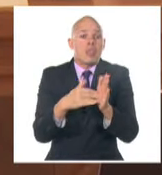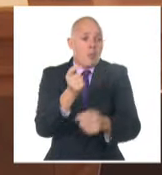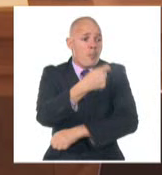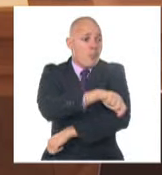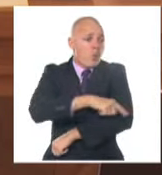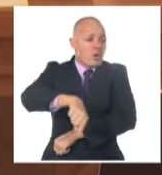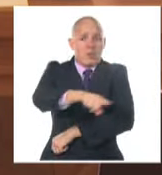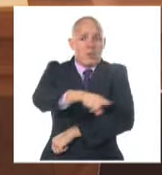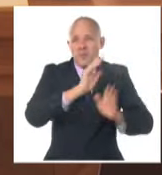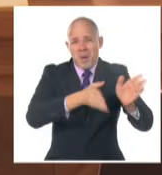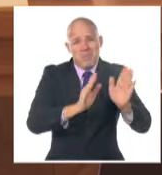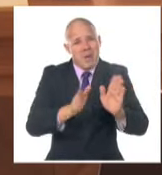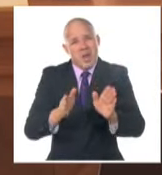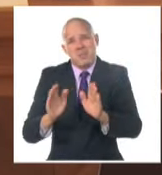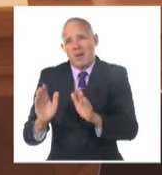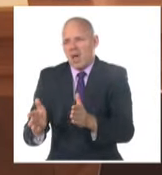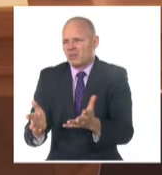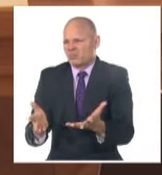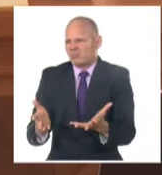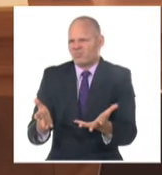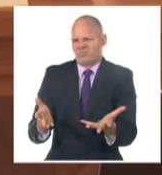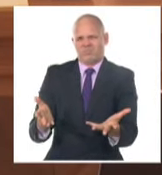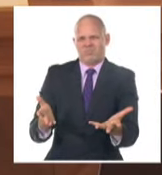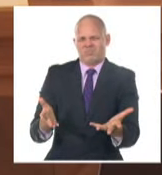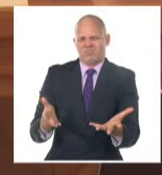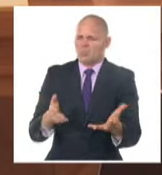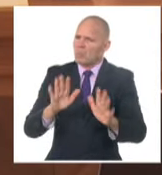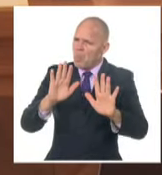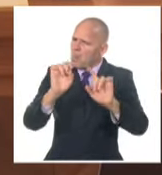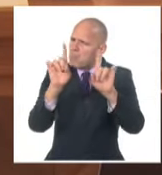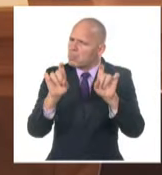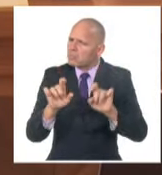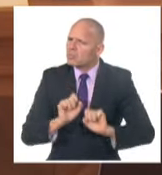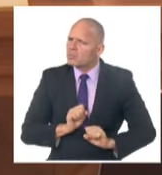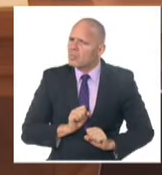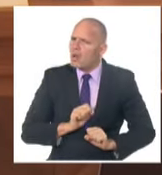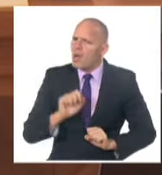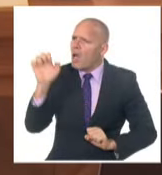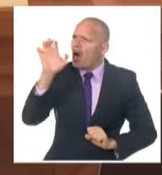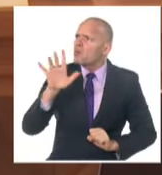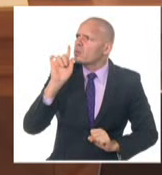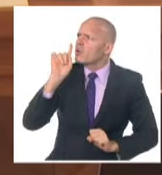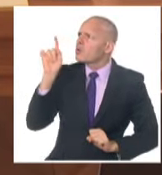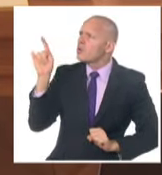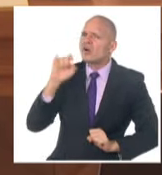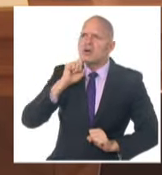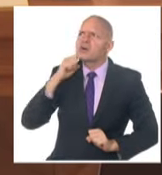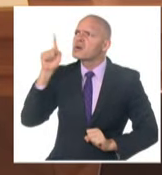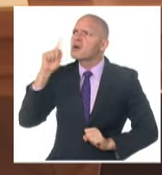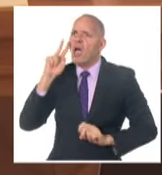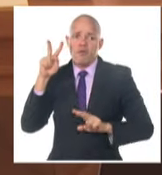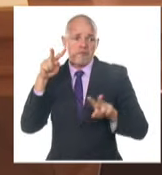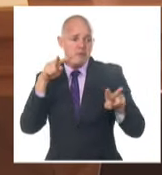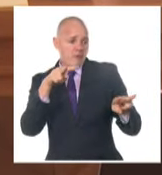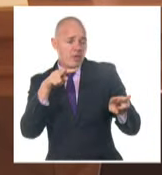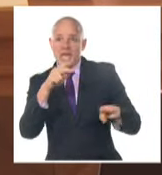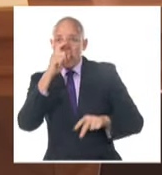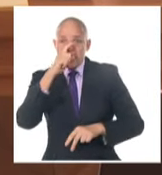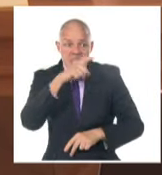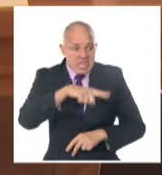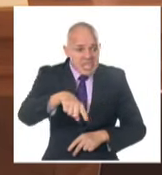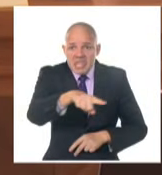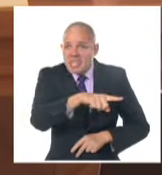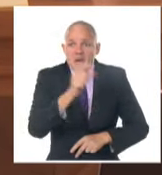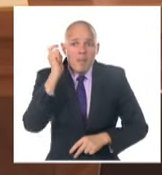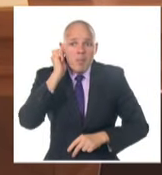¿Cómo puede Occidente, que se dice civilizado, justificar el asesinato de niños y mujeres en